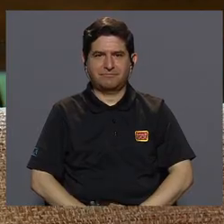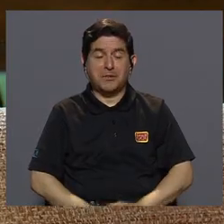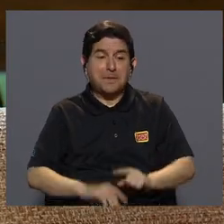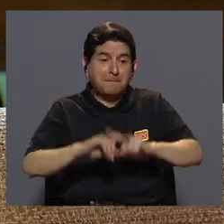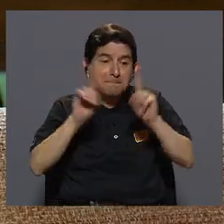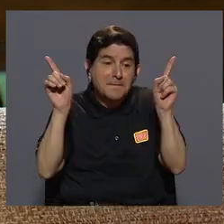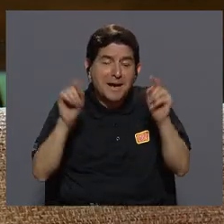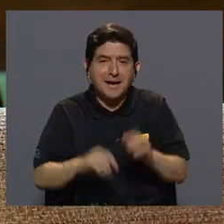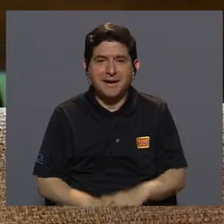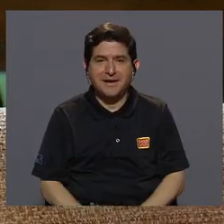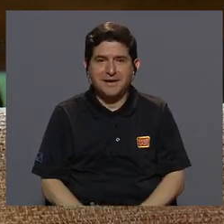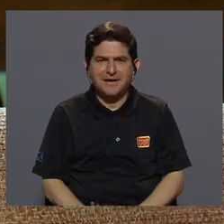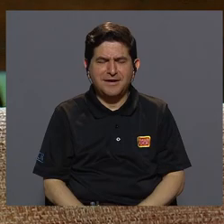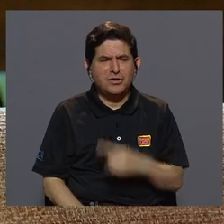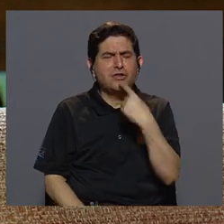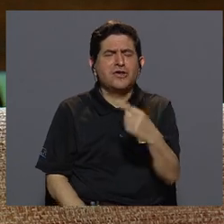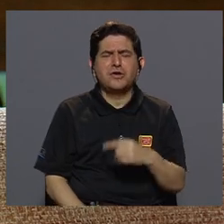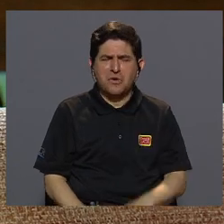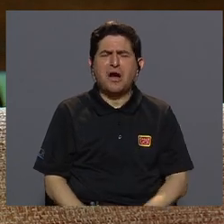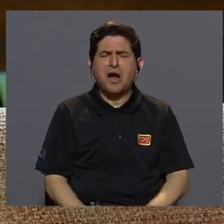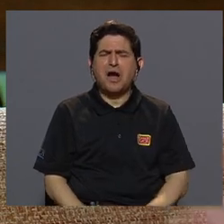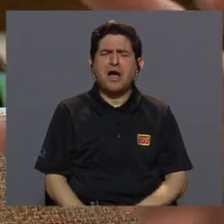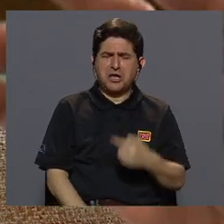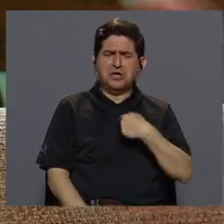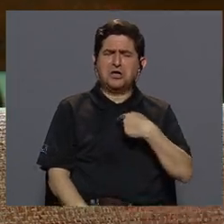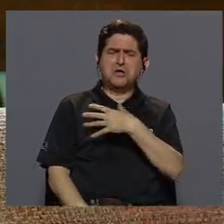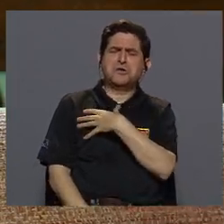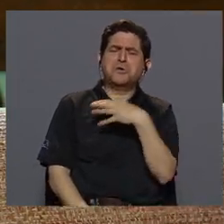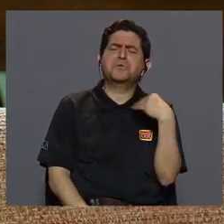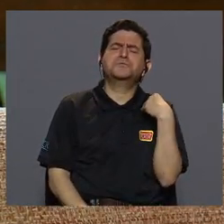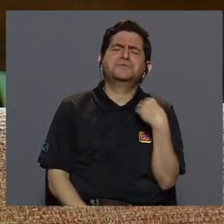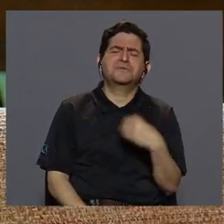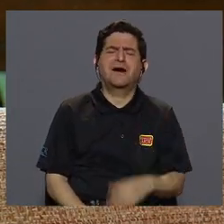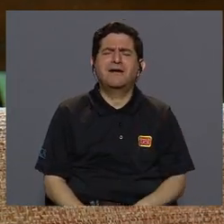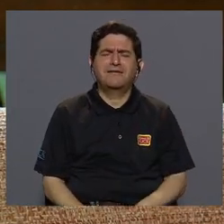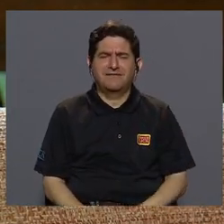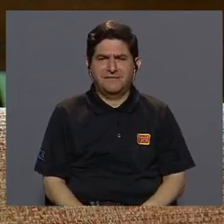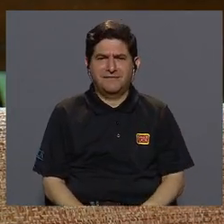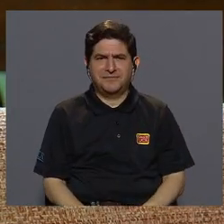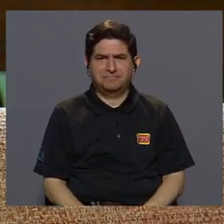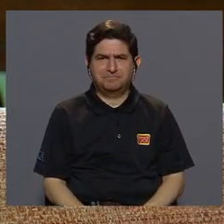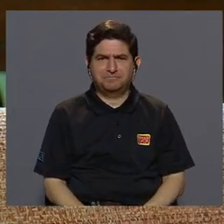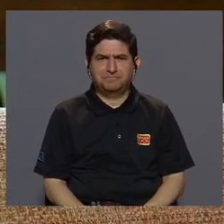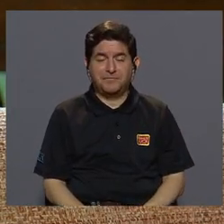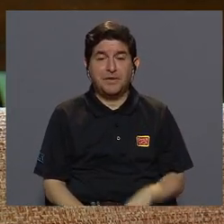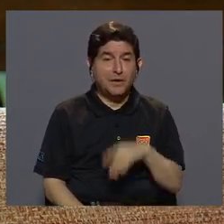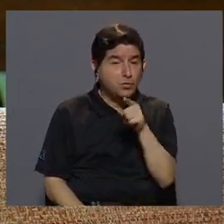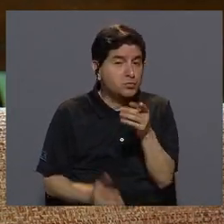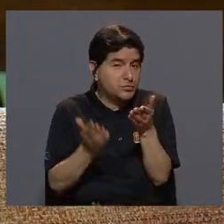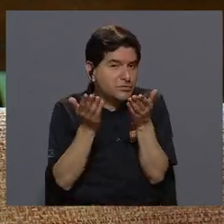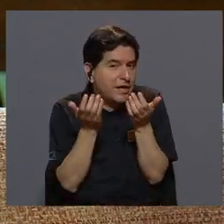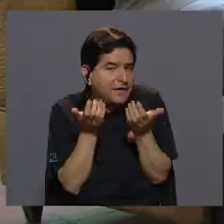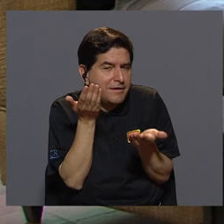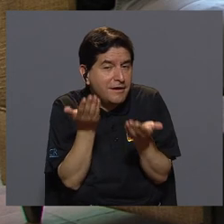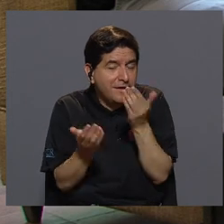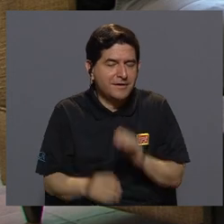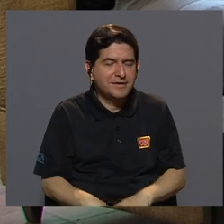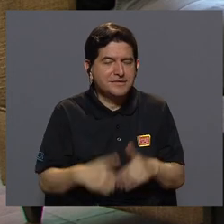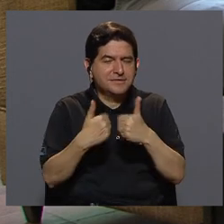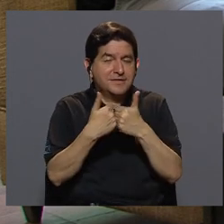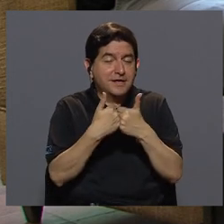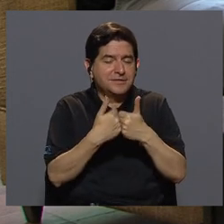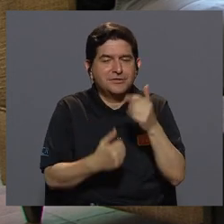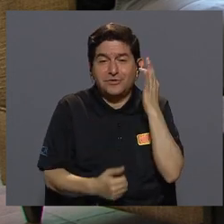me propuso que yo le gustaba y que no sé, esas cosillas, ¿verdad? Y entonces, que si quería